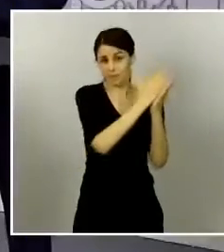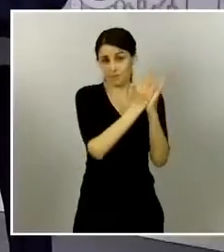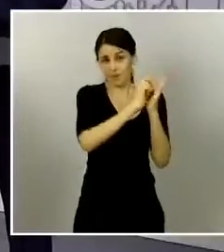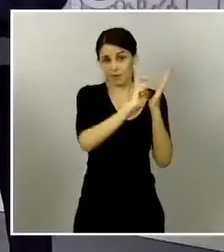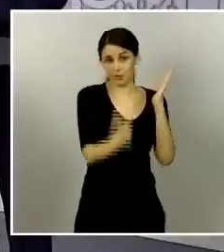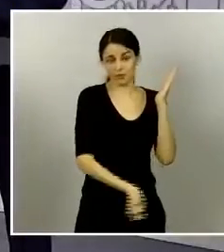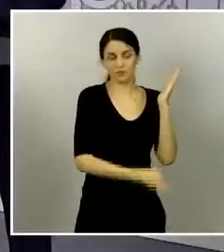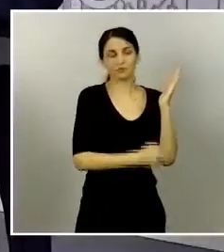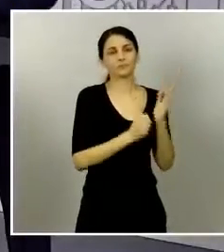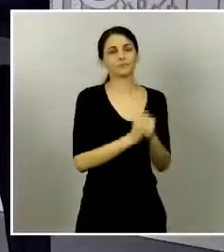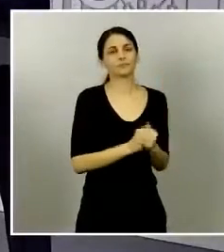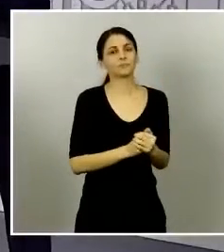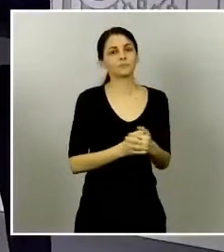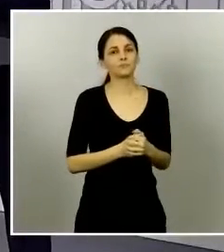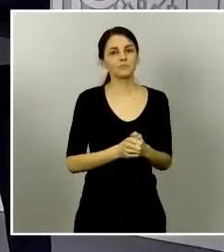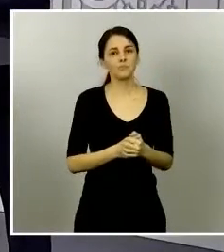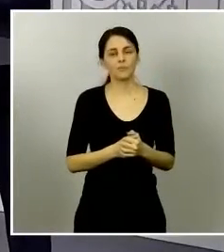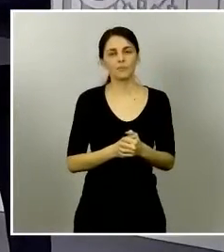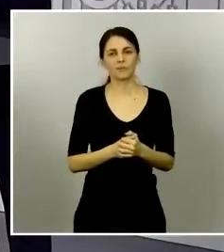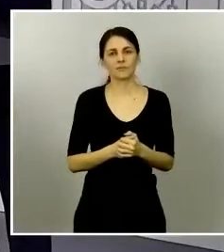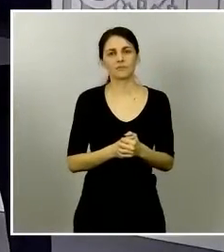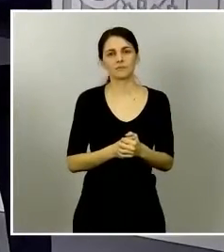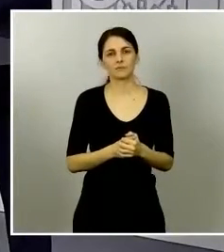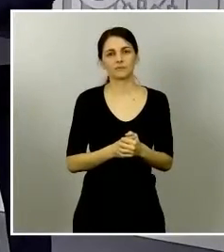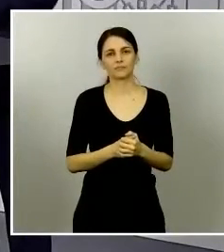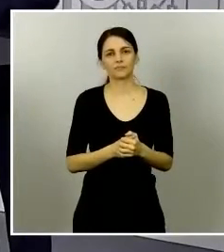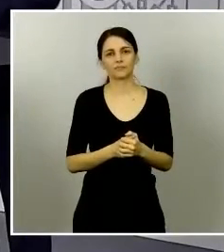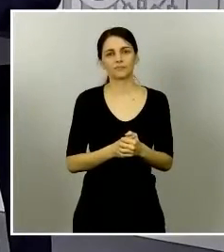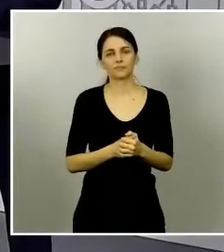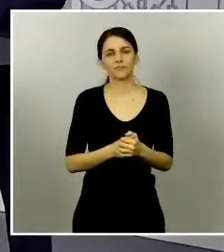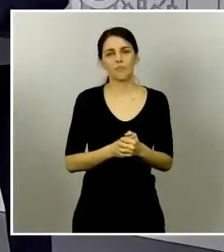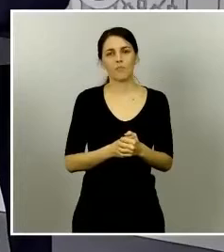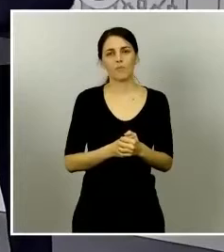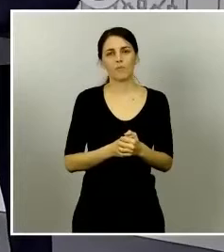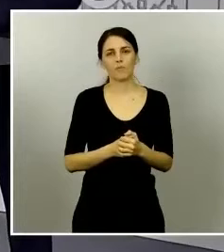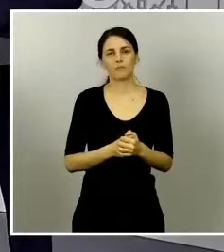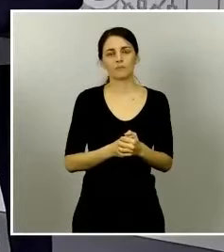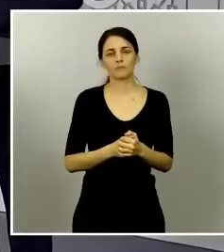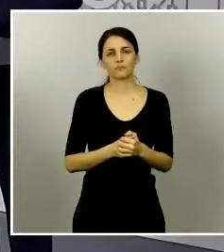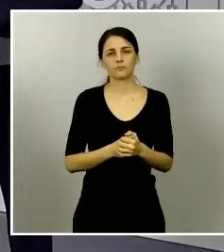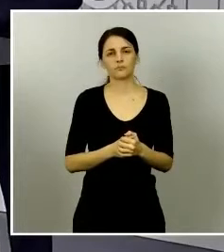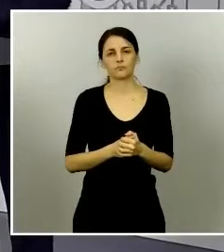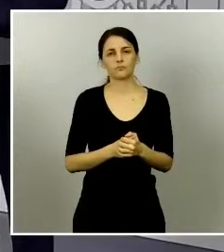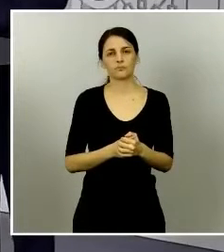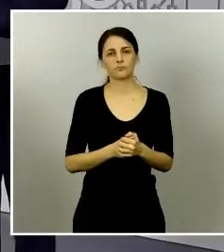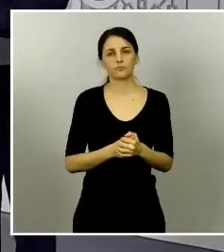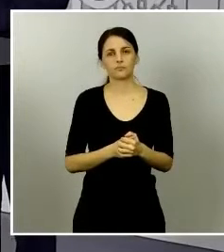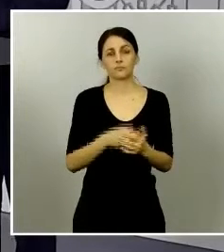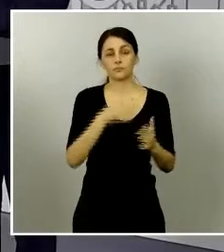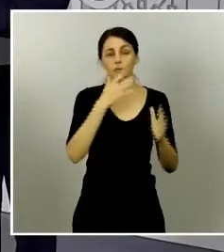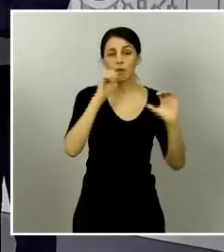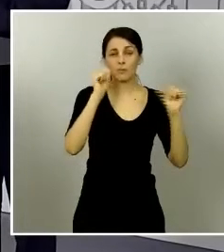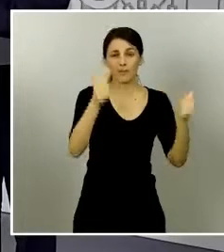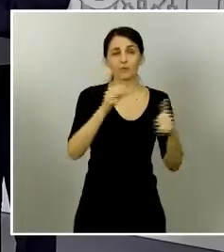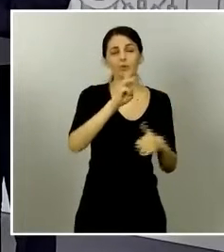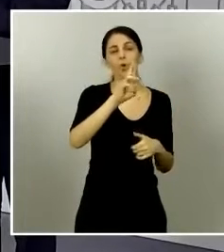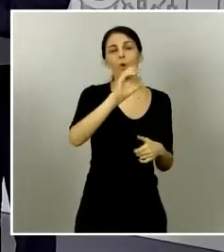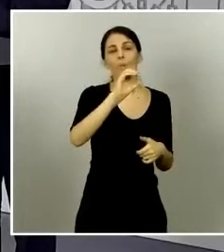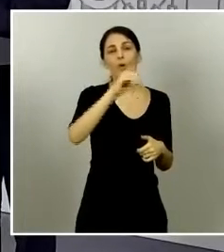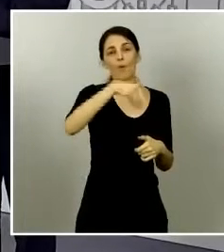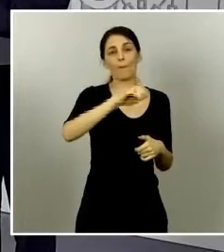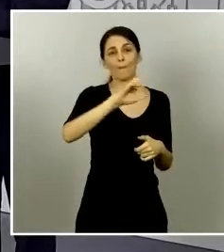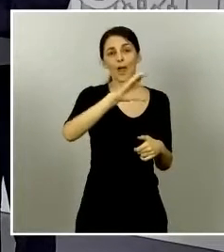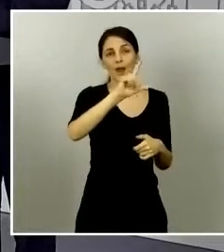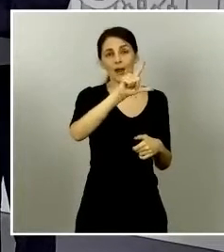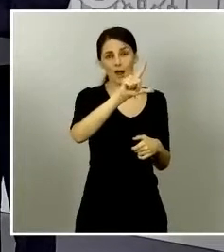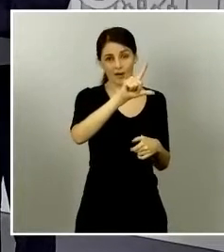hoy preguntan lo componen Promecal, El Imparcial, Euskadi Irratia, Capital Madrid, Reuters, Cibio, El Plural, Radio Nacional de Rumanía, OK